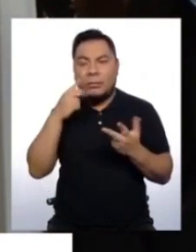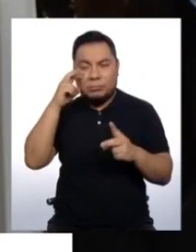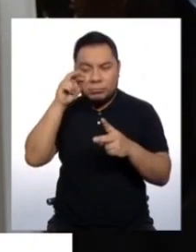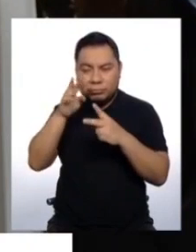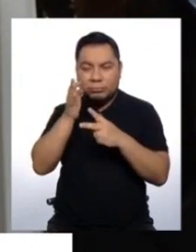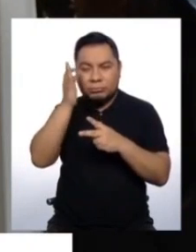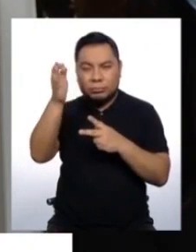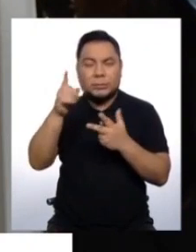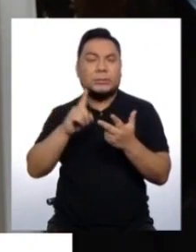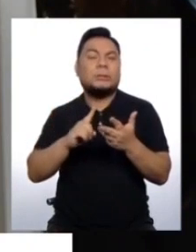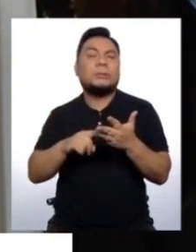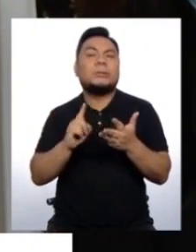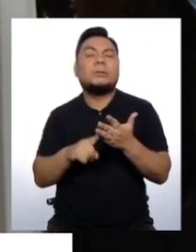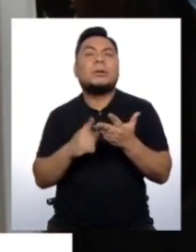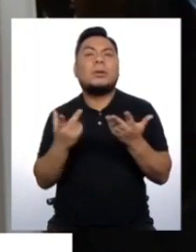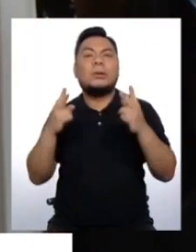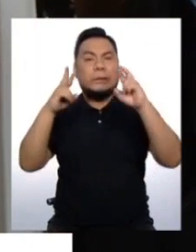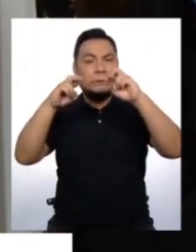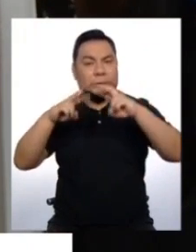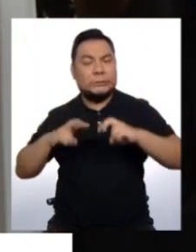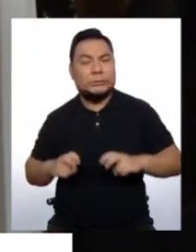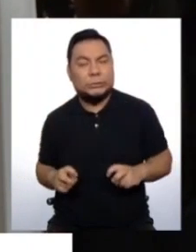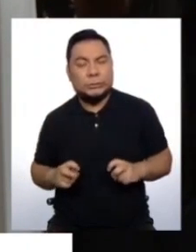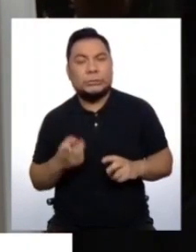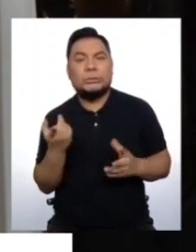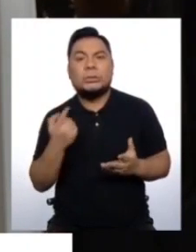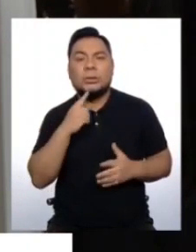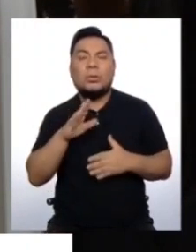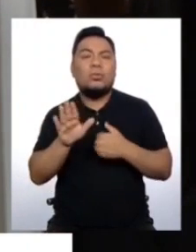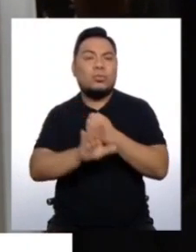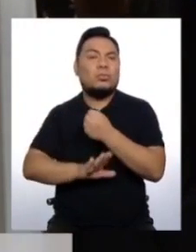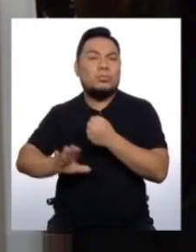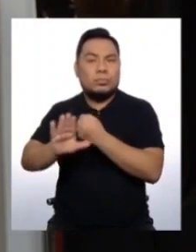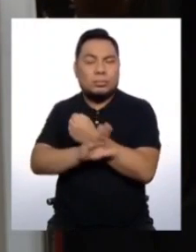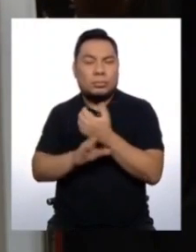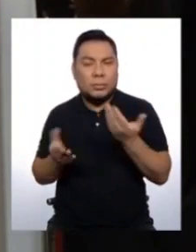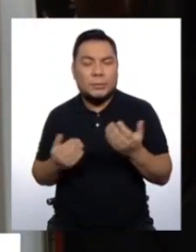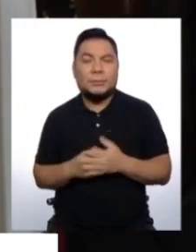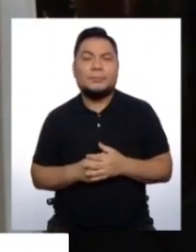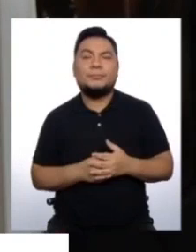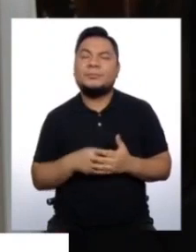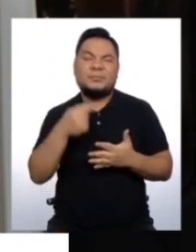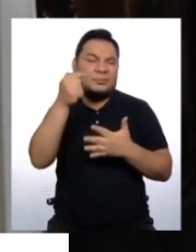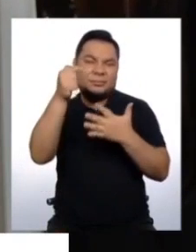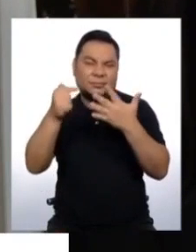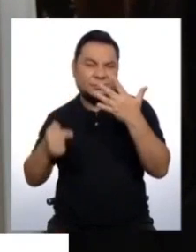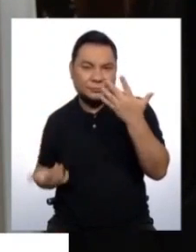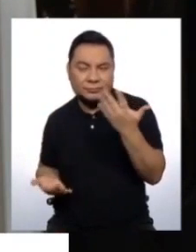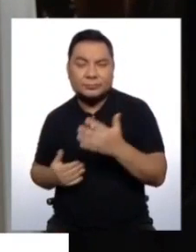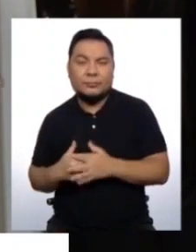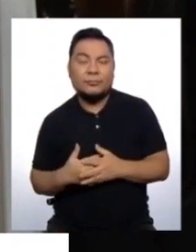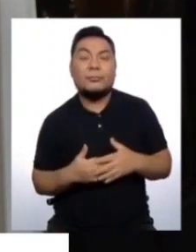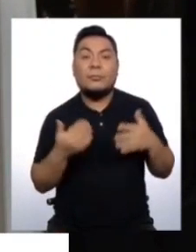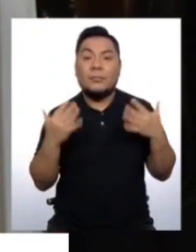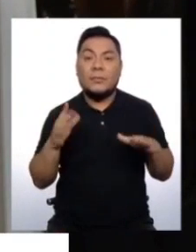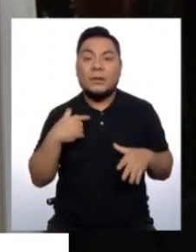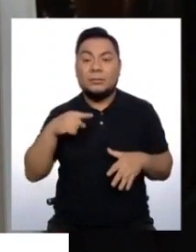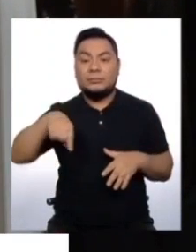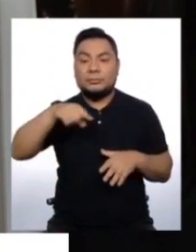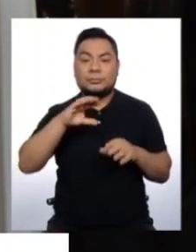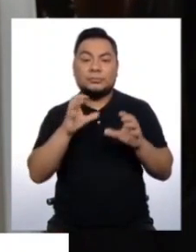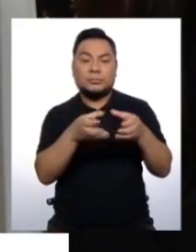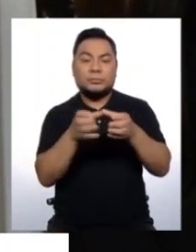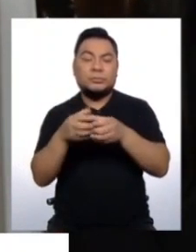prospectiva, estudios de bioseguridad, entre otros. Estamos por formar dos